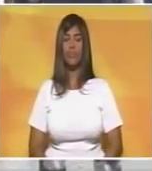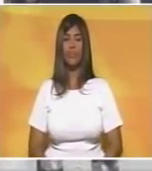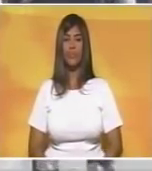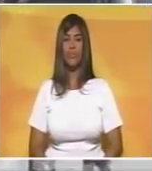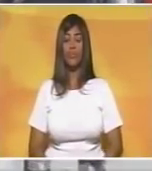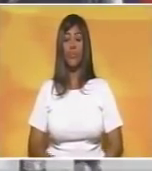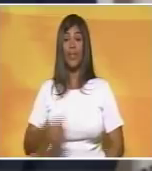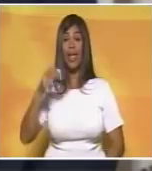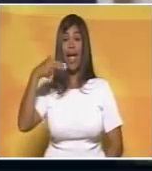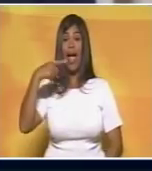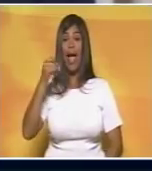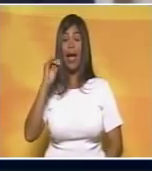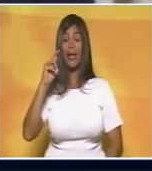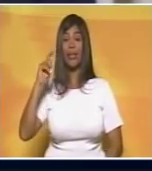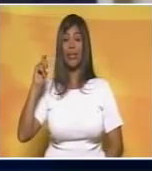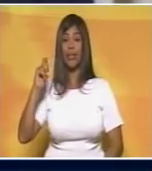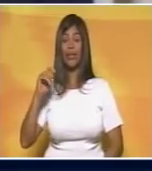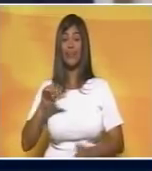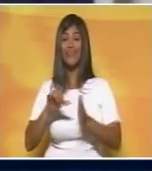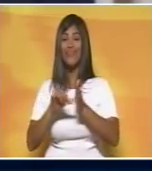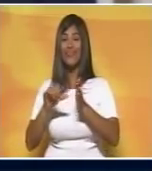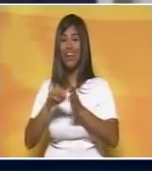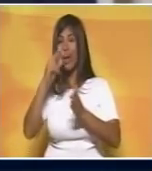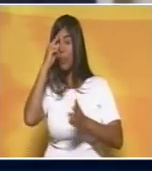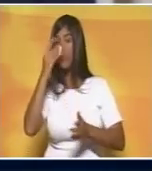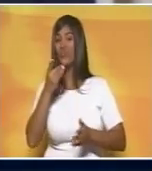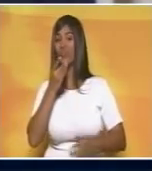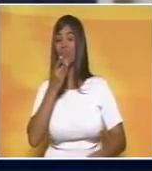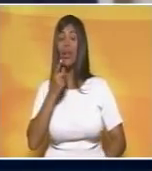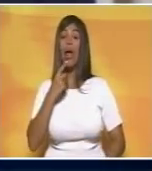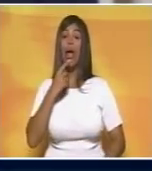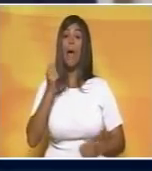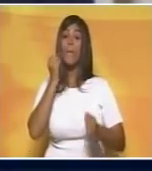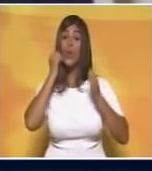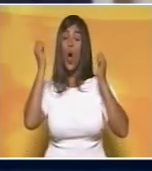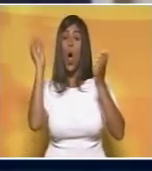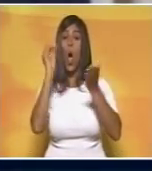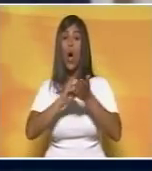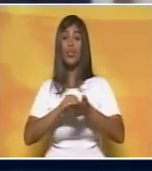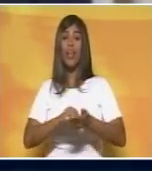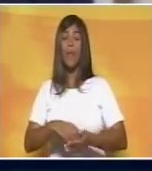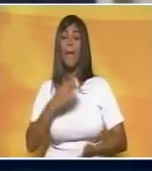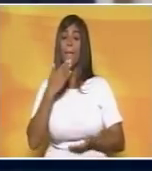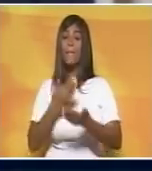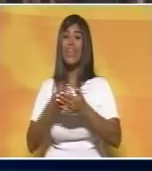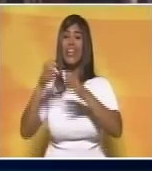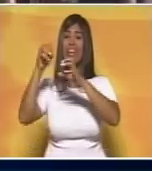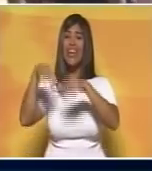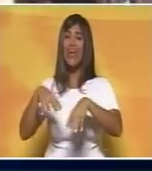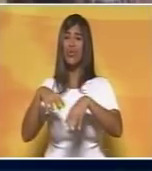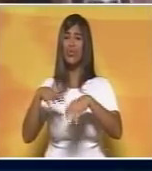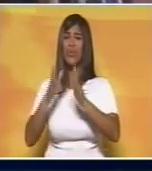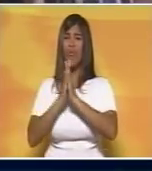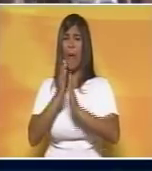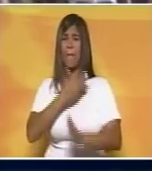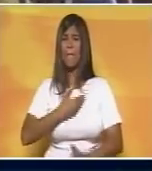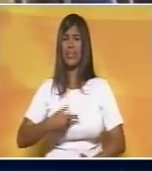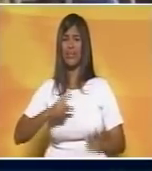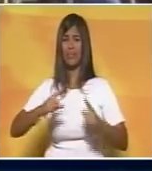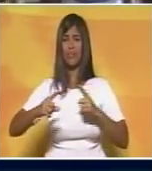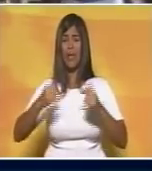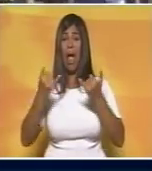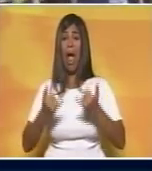En Haití, centenares de manifestantes volvieron a protestar en Puerto Príncipe y otras partes del país para exigir la renuncia del presidente Jovenel